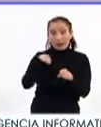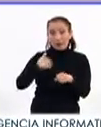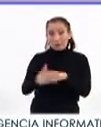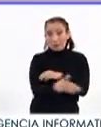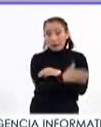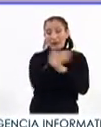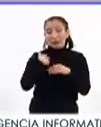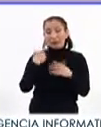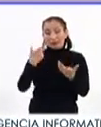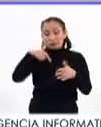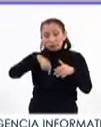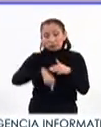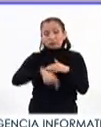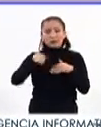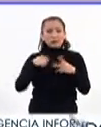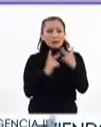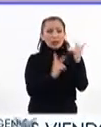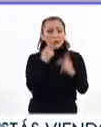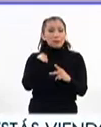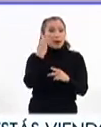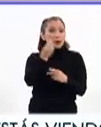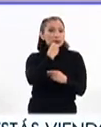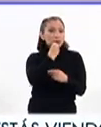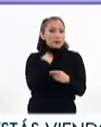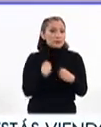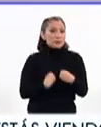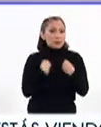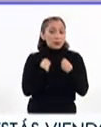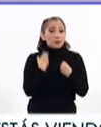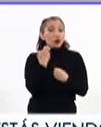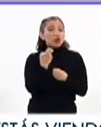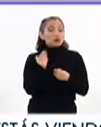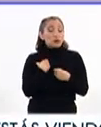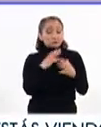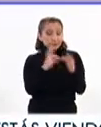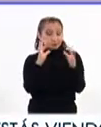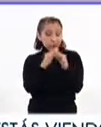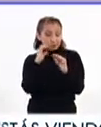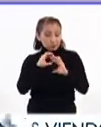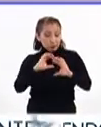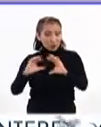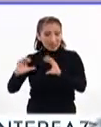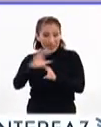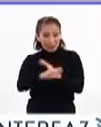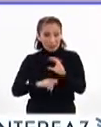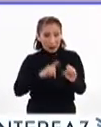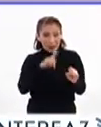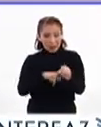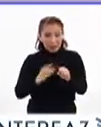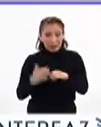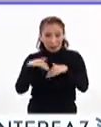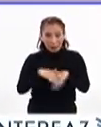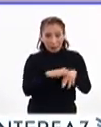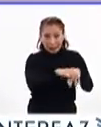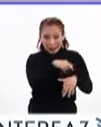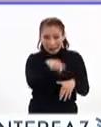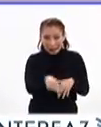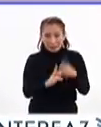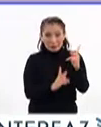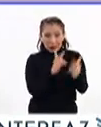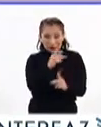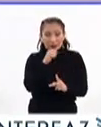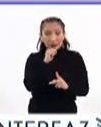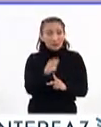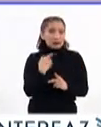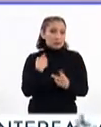y costera para su sustento. Es por esto que el uso de la educación ambiental para la conservación de la vida silvestre es un método